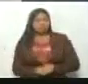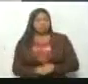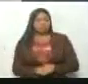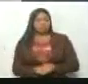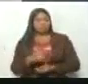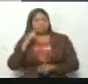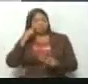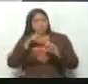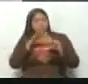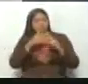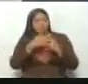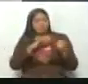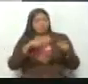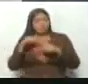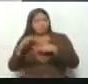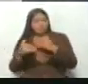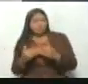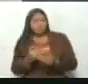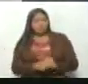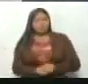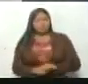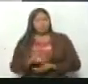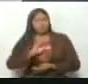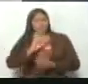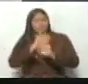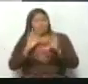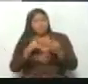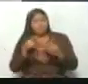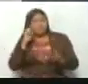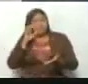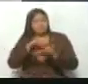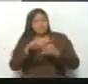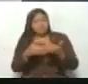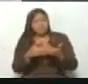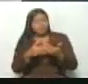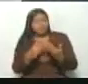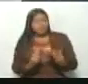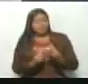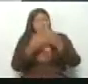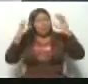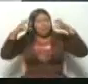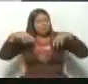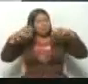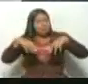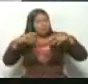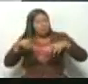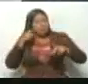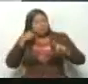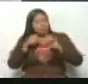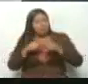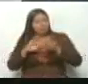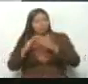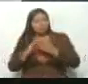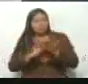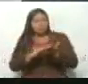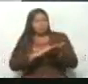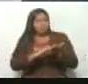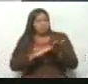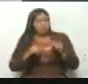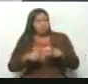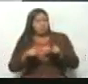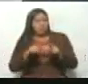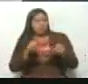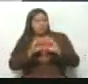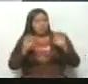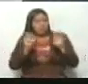es consecuencia de una gran coordinación. Entonces, por supuesto que los estados que han sufrido en este momento con las lluvias tienen un punto crítico de recuperación de sus espacios